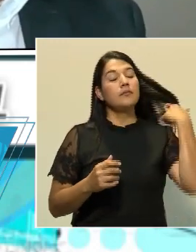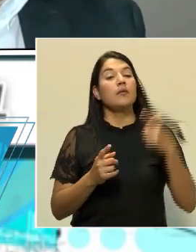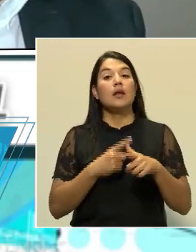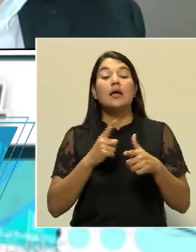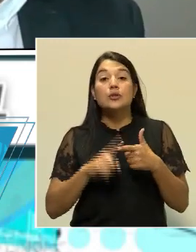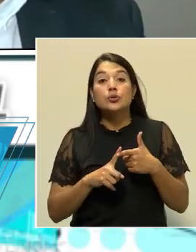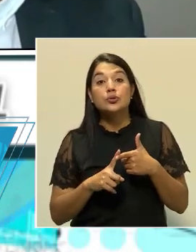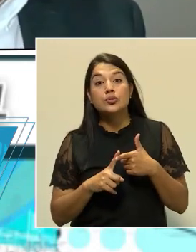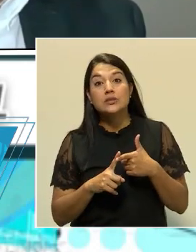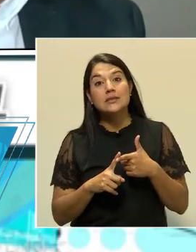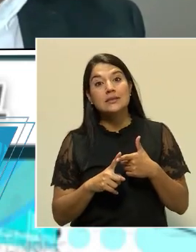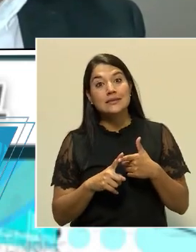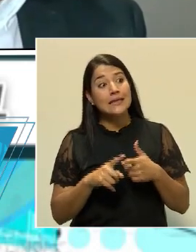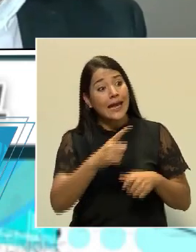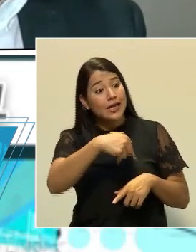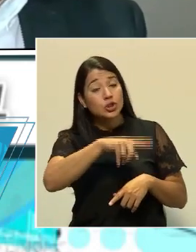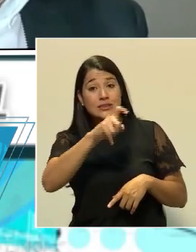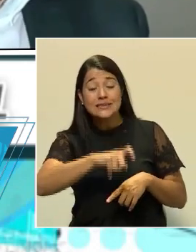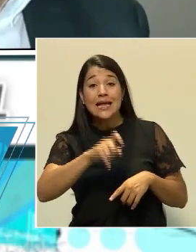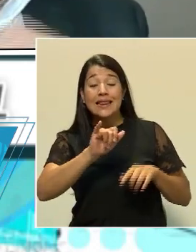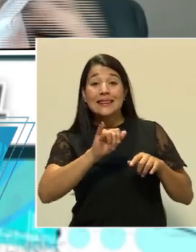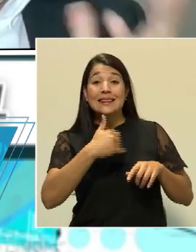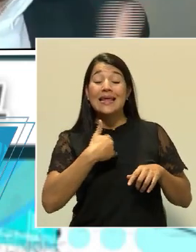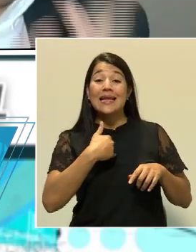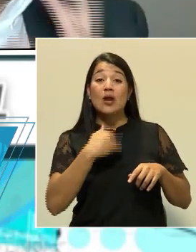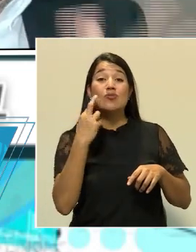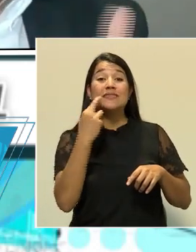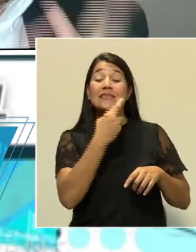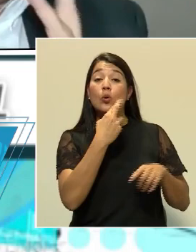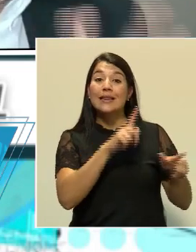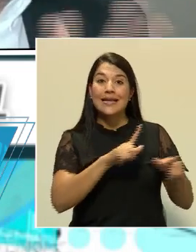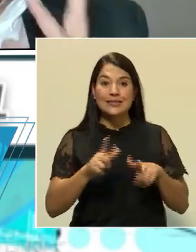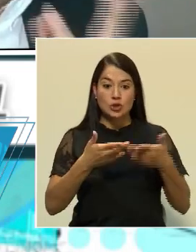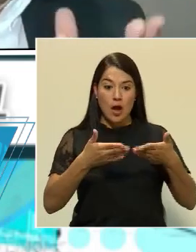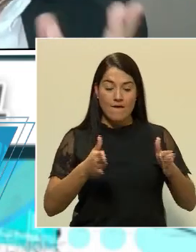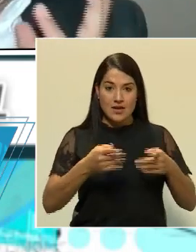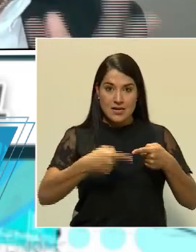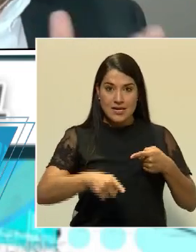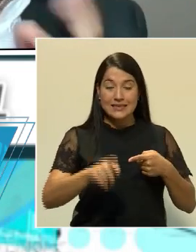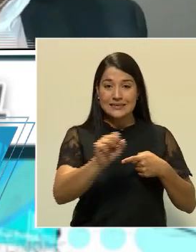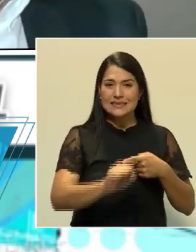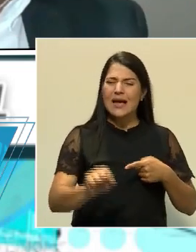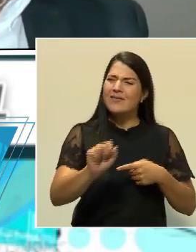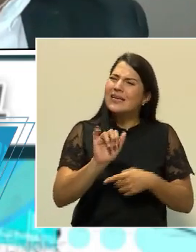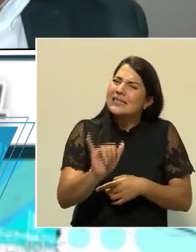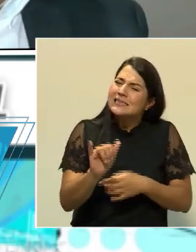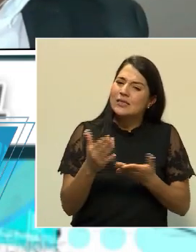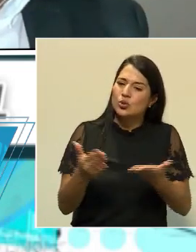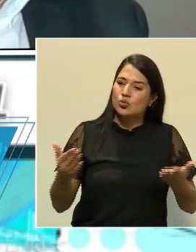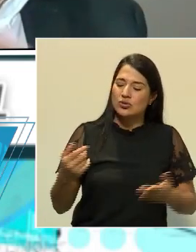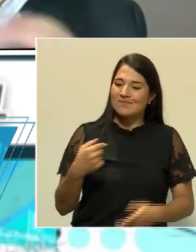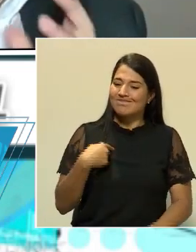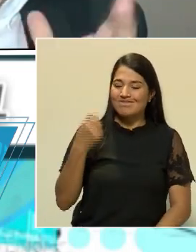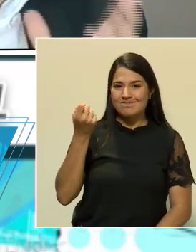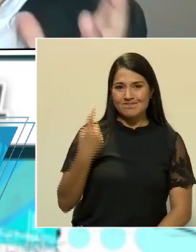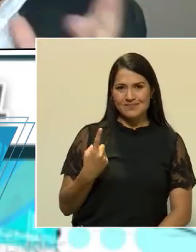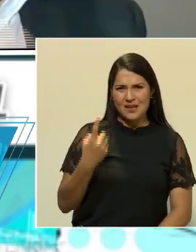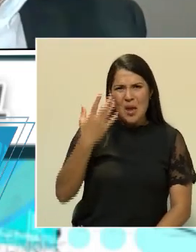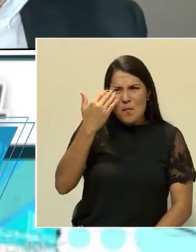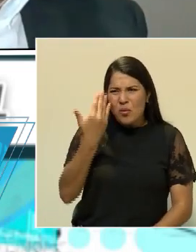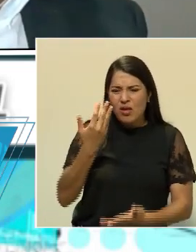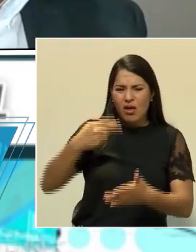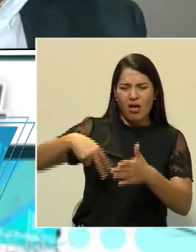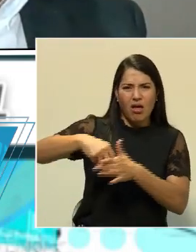el restaurante listo para abrir ahora el sábado. Entonces, esas son las cosas, don Ernesto, que uno no entiende por qué